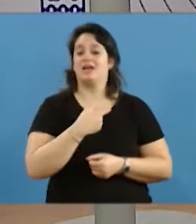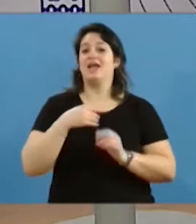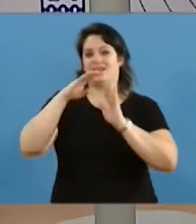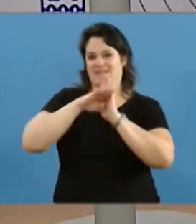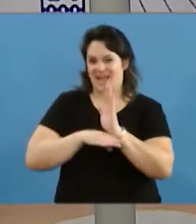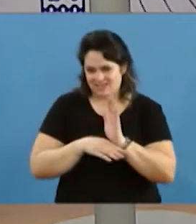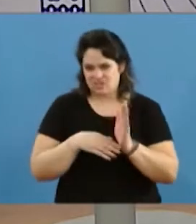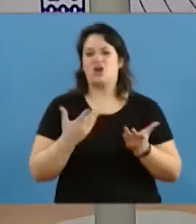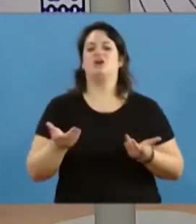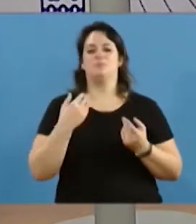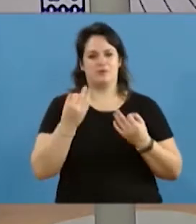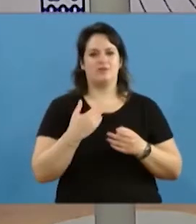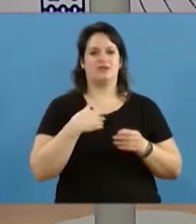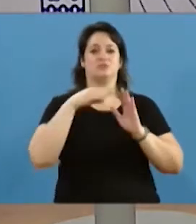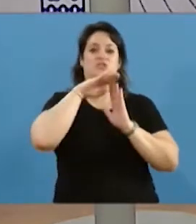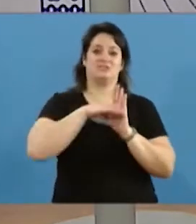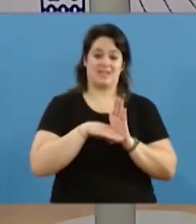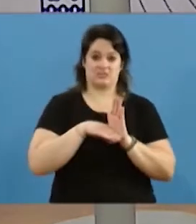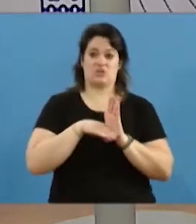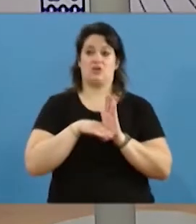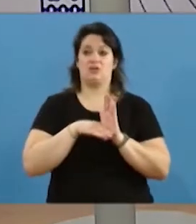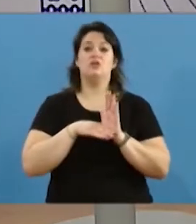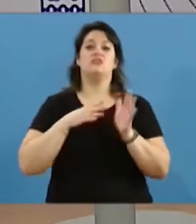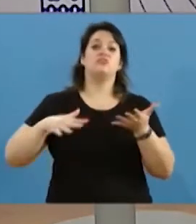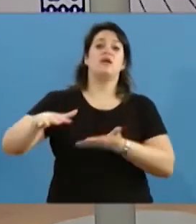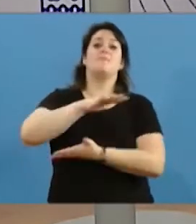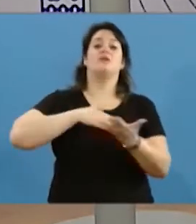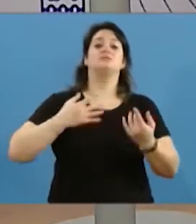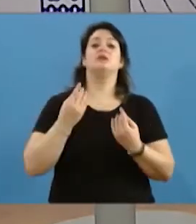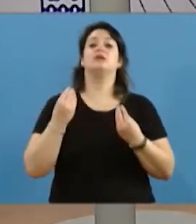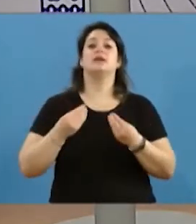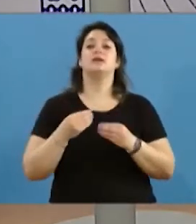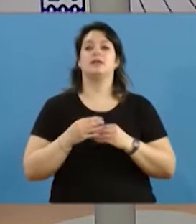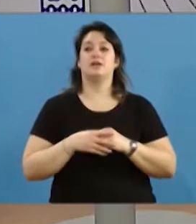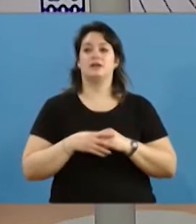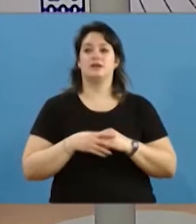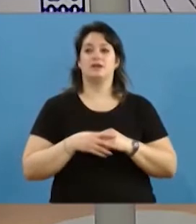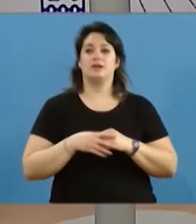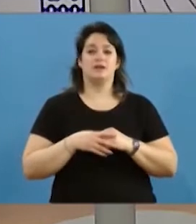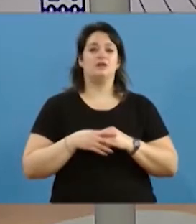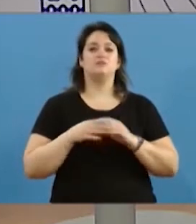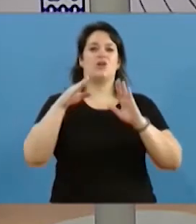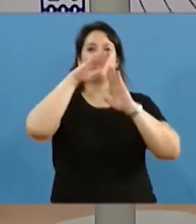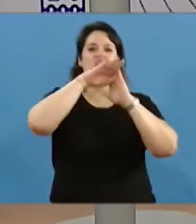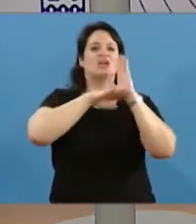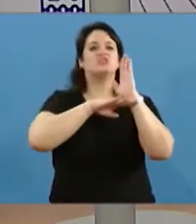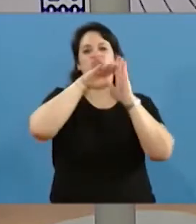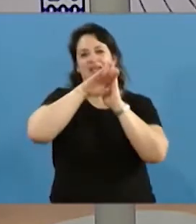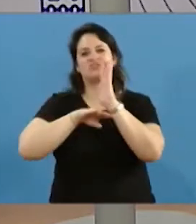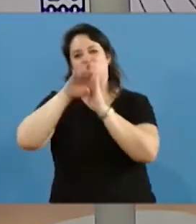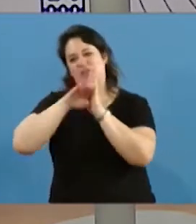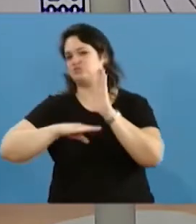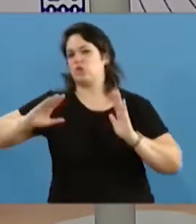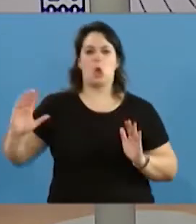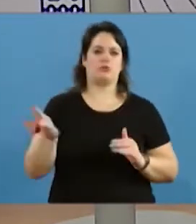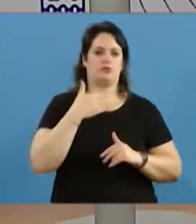texto. Muy bien, hemos trabajado con un texto. Bien. Mi población serían todos los textos que existen. Oh, bien.